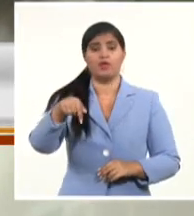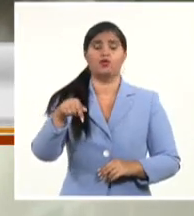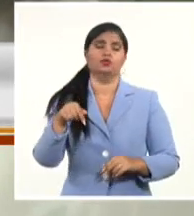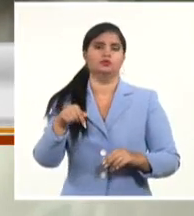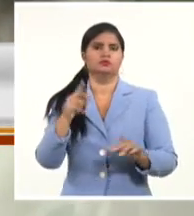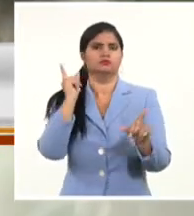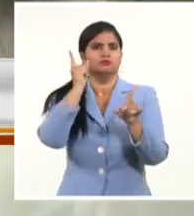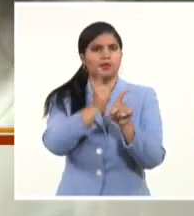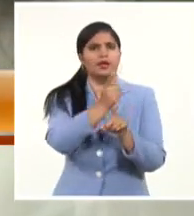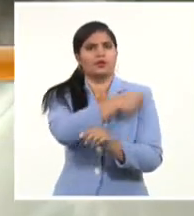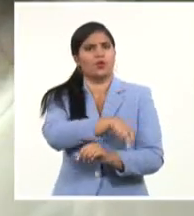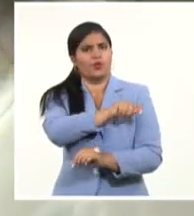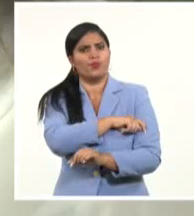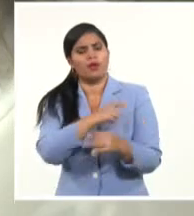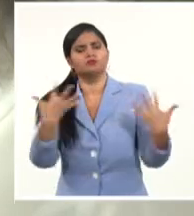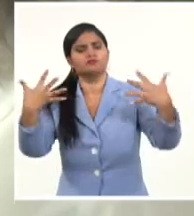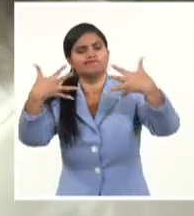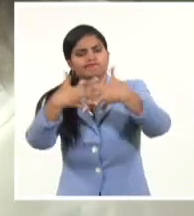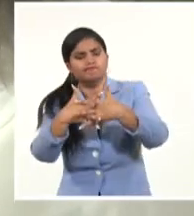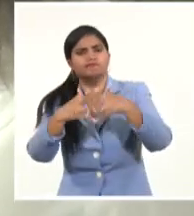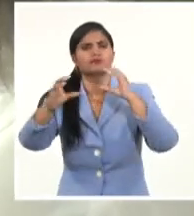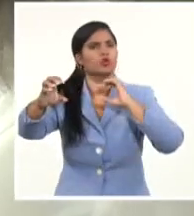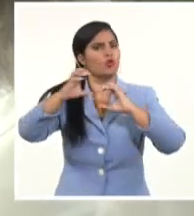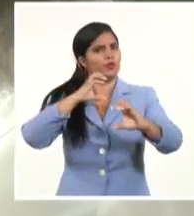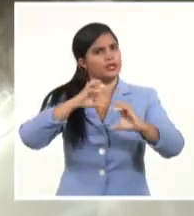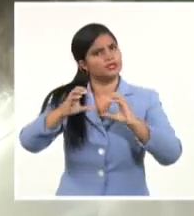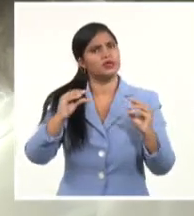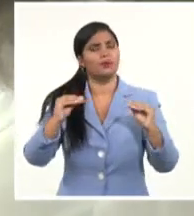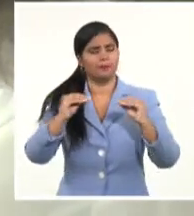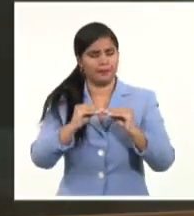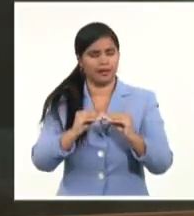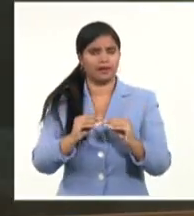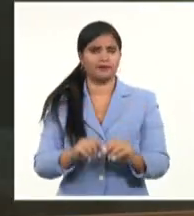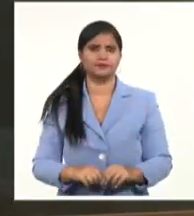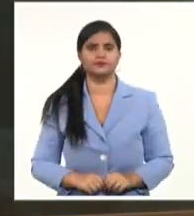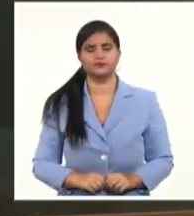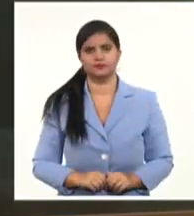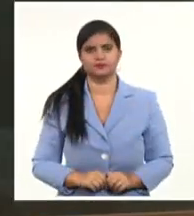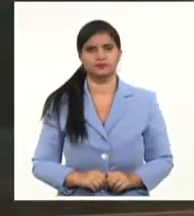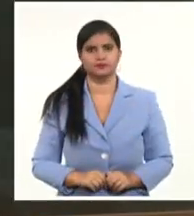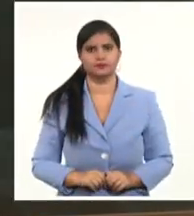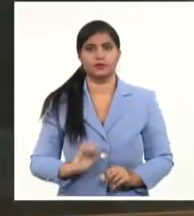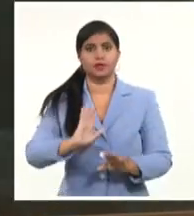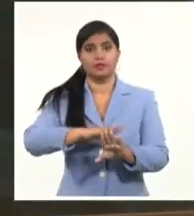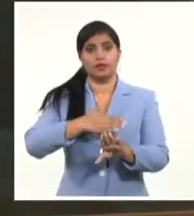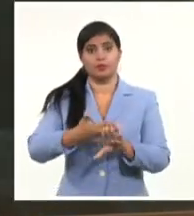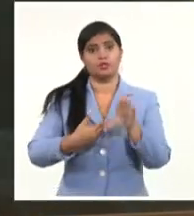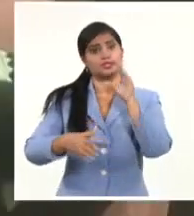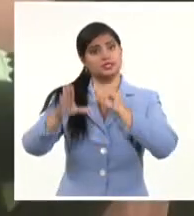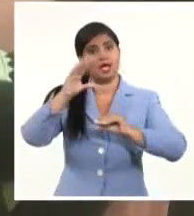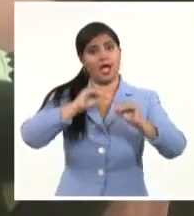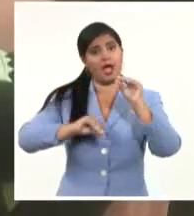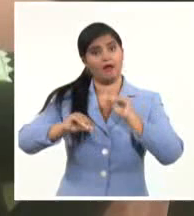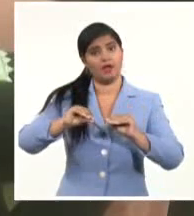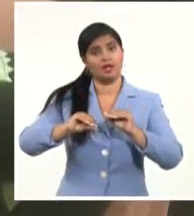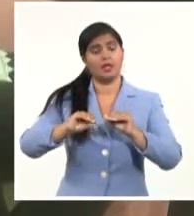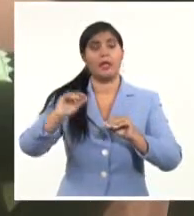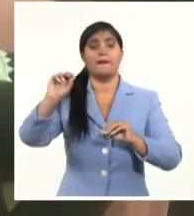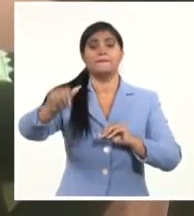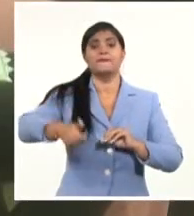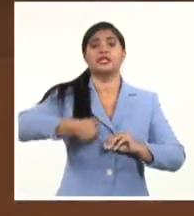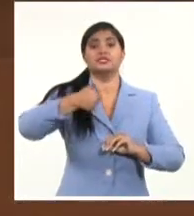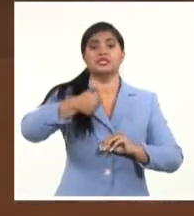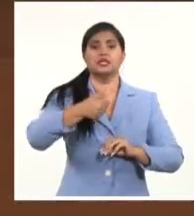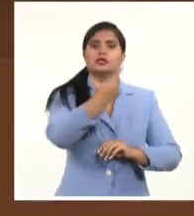consejos municipales quienes realizan el escrutinio. Y después le damos la palabra al presidente o damos los datos al presidente de